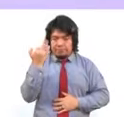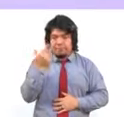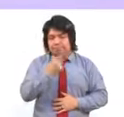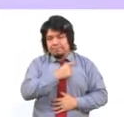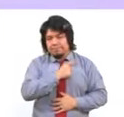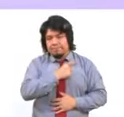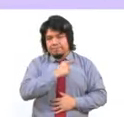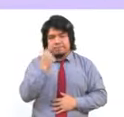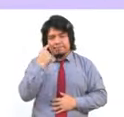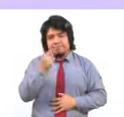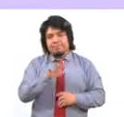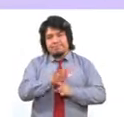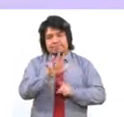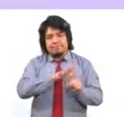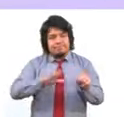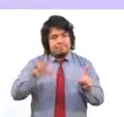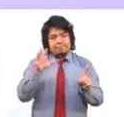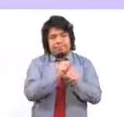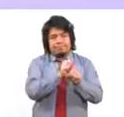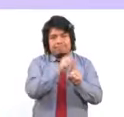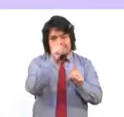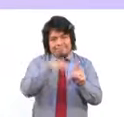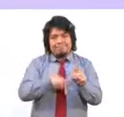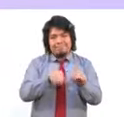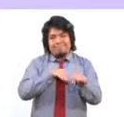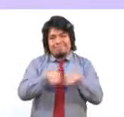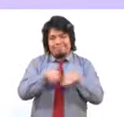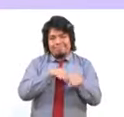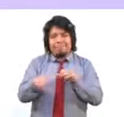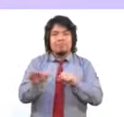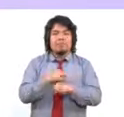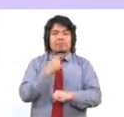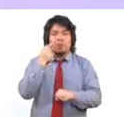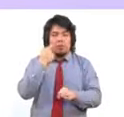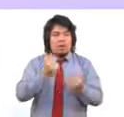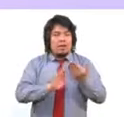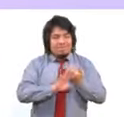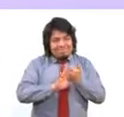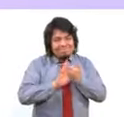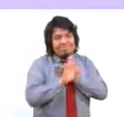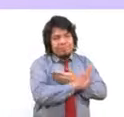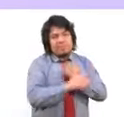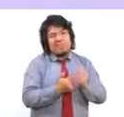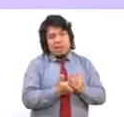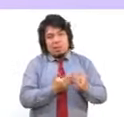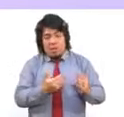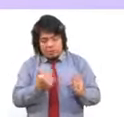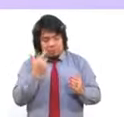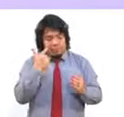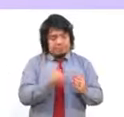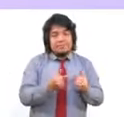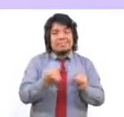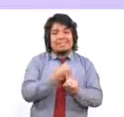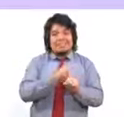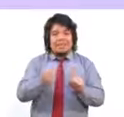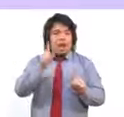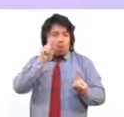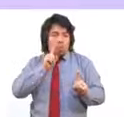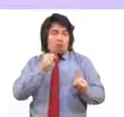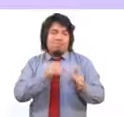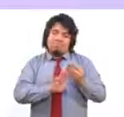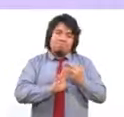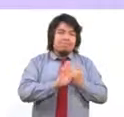de los objetivos centrales del trabajo el prevenir la violencia contra las mujeres. Y en ese sentido